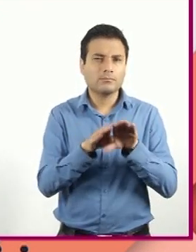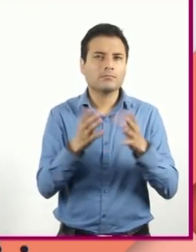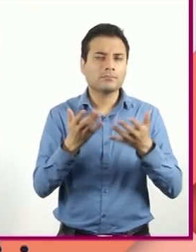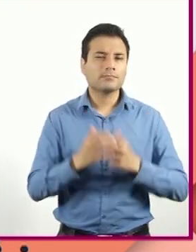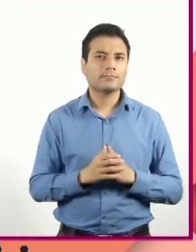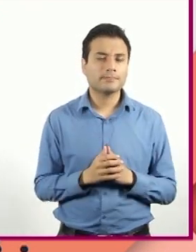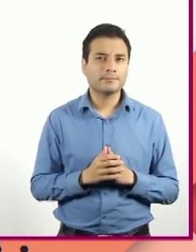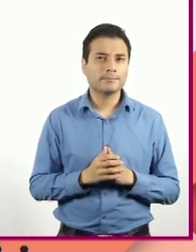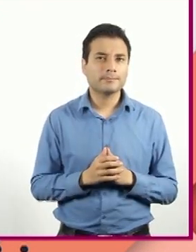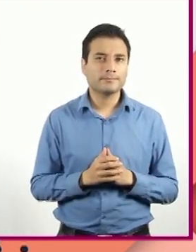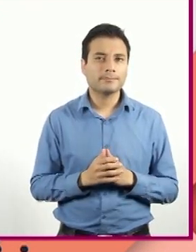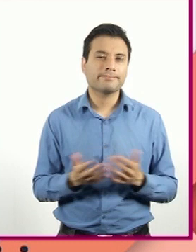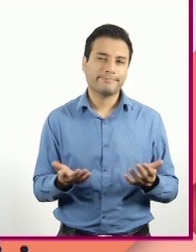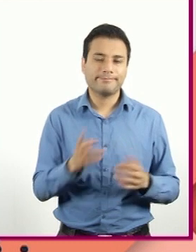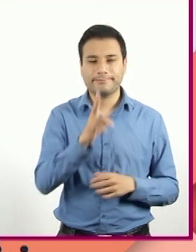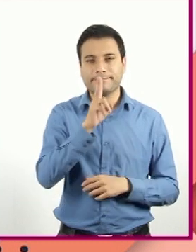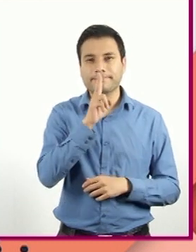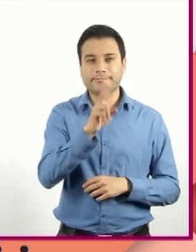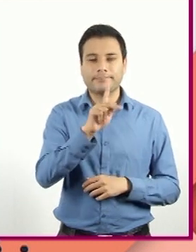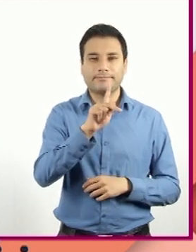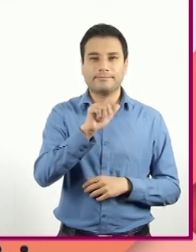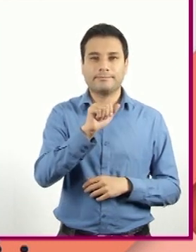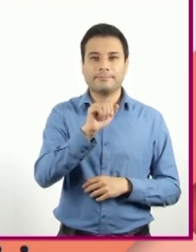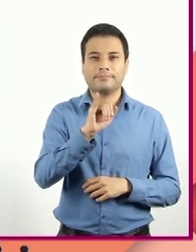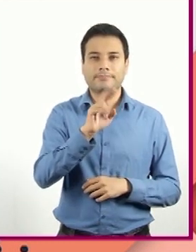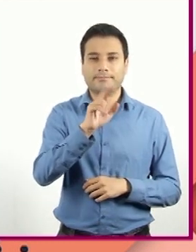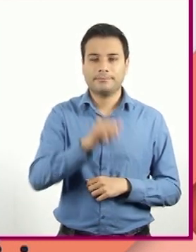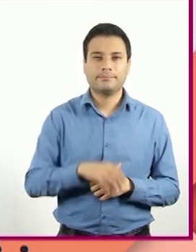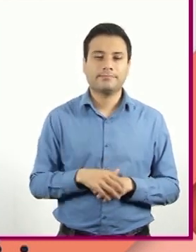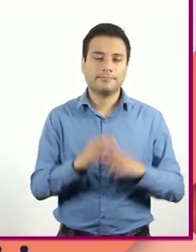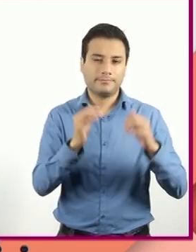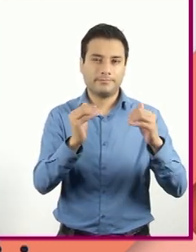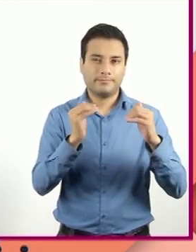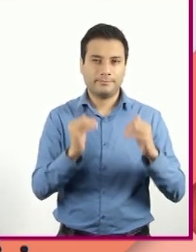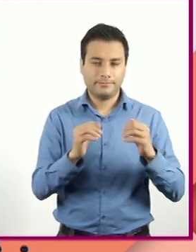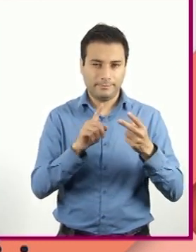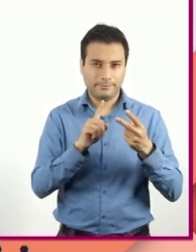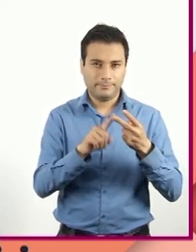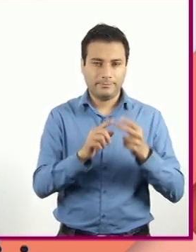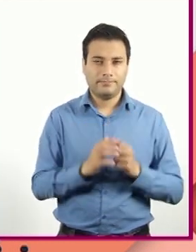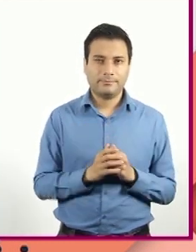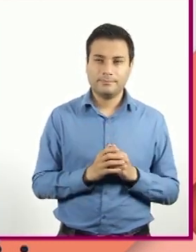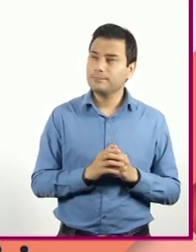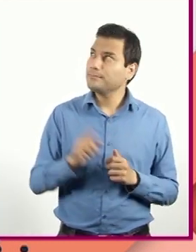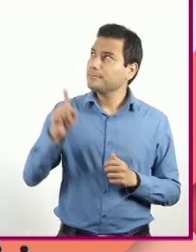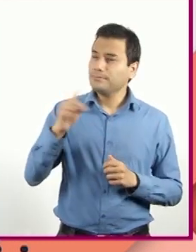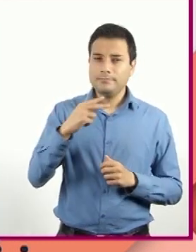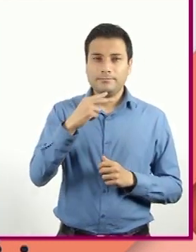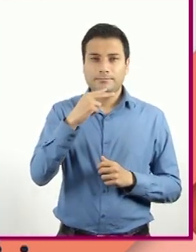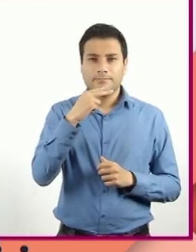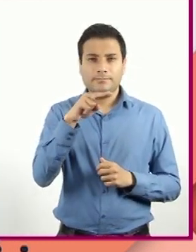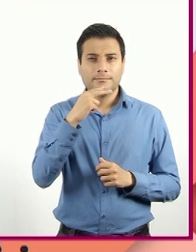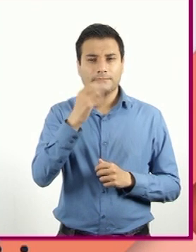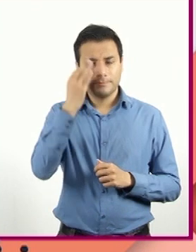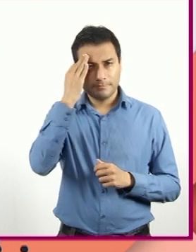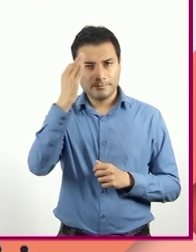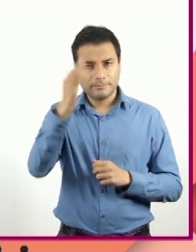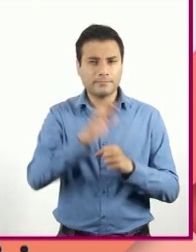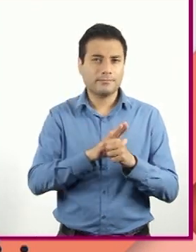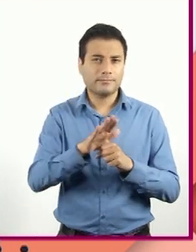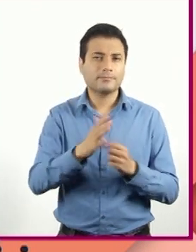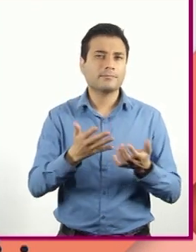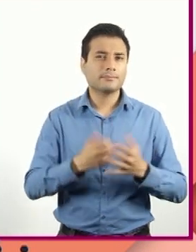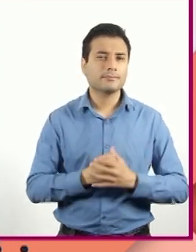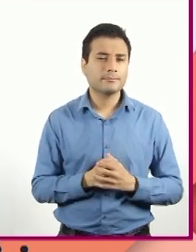Con una construcción pasiva. 2. ¿En qué tiempo están escritos los verbos de las instrucciones?